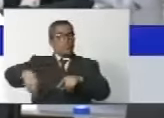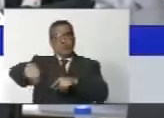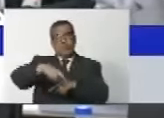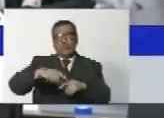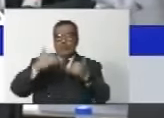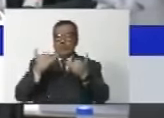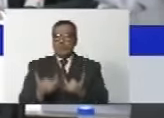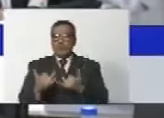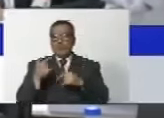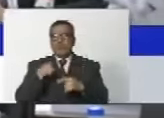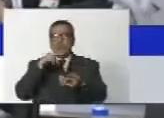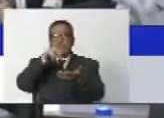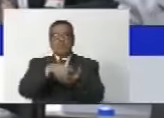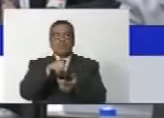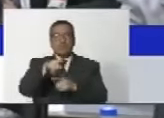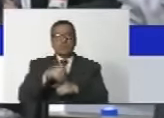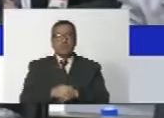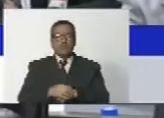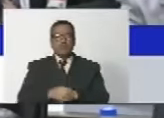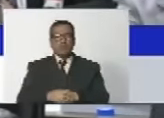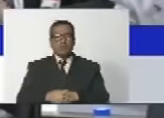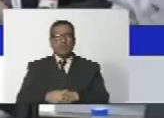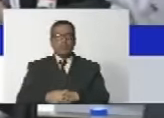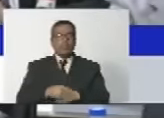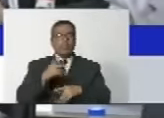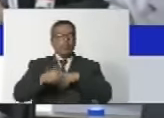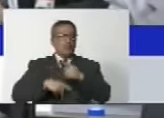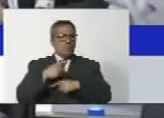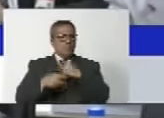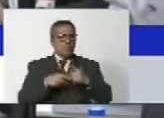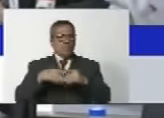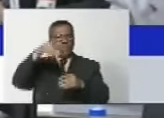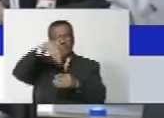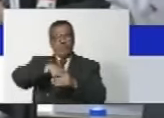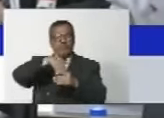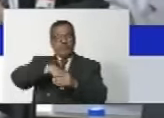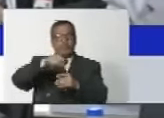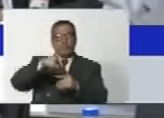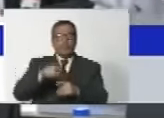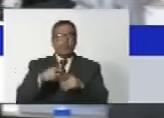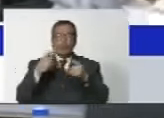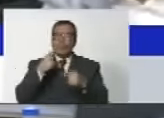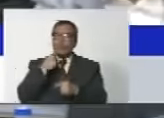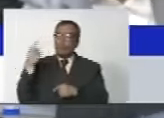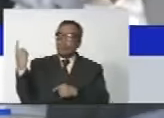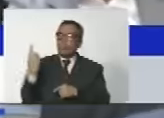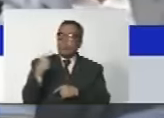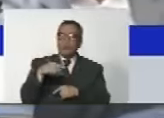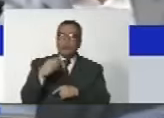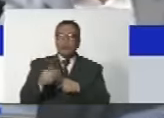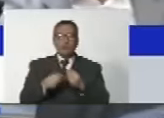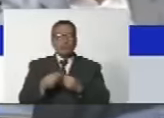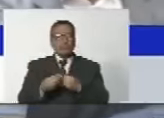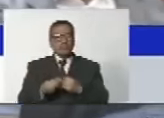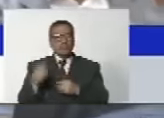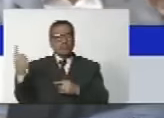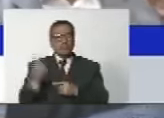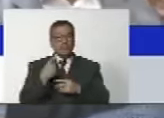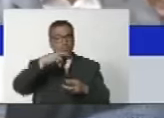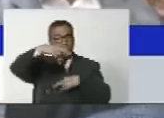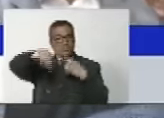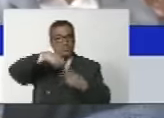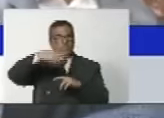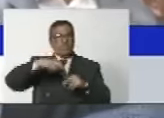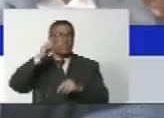que ahora irán a este extraordinario proceso de votación. Pero ¿de dónde venimos? Cuando llega la